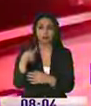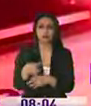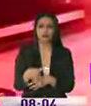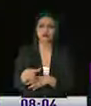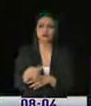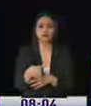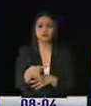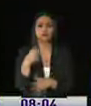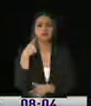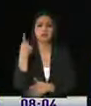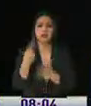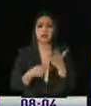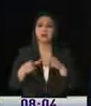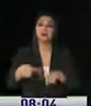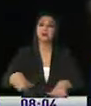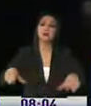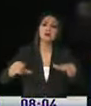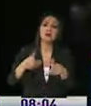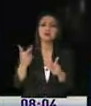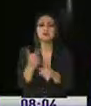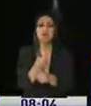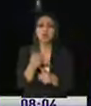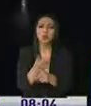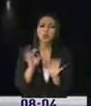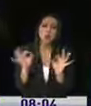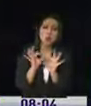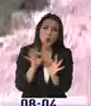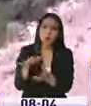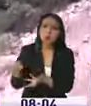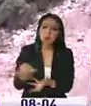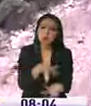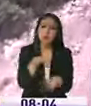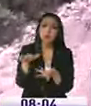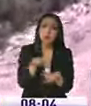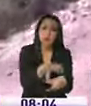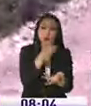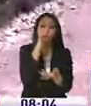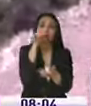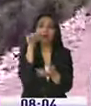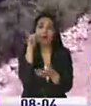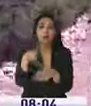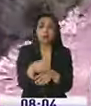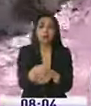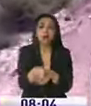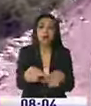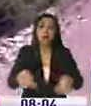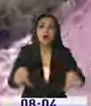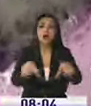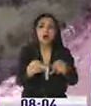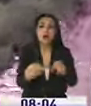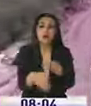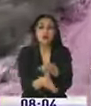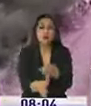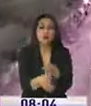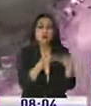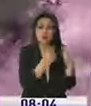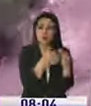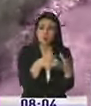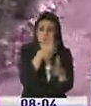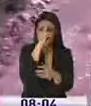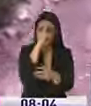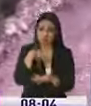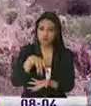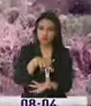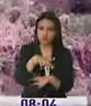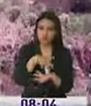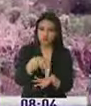a la georreferenciación del delito, en este caso el uso de truchas y pasos clandestinos que utilizan las organizaciones narcodelictivas para cruzar